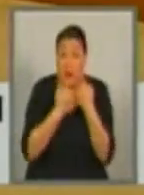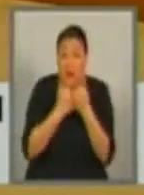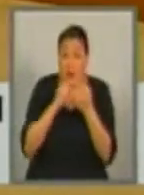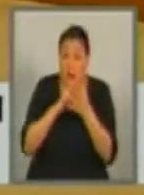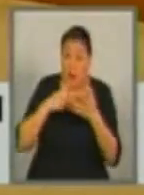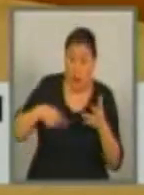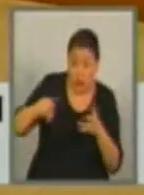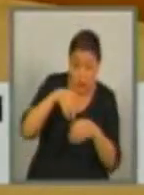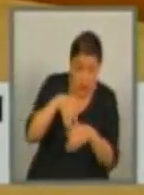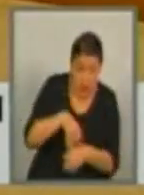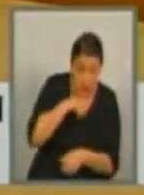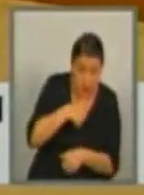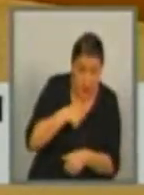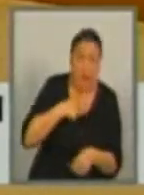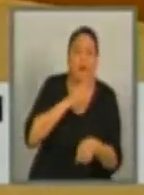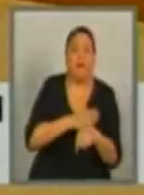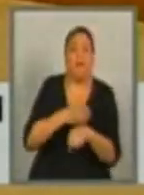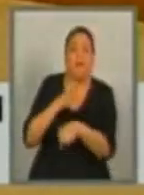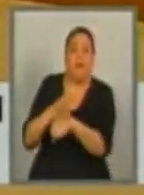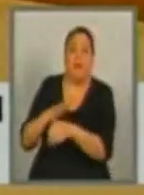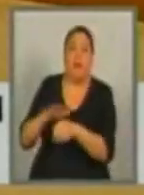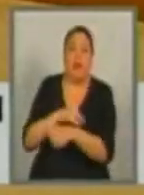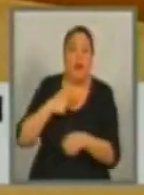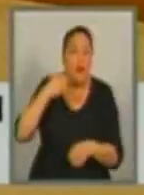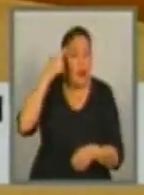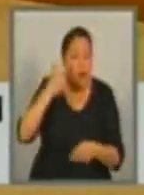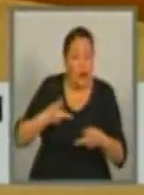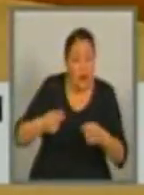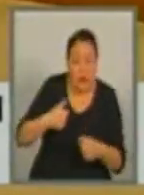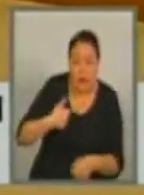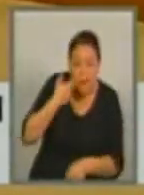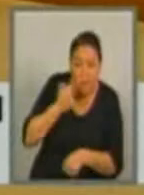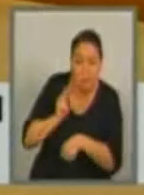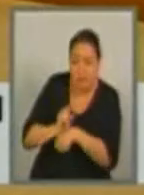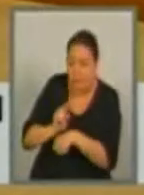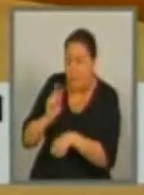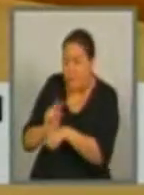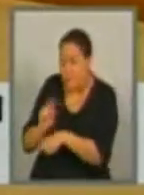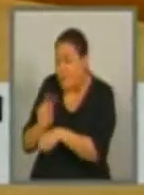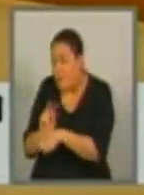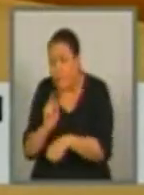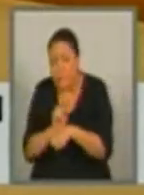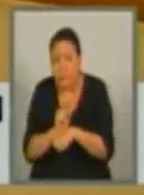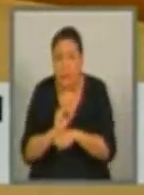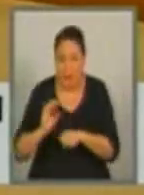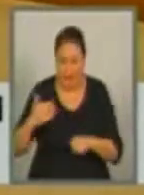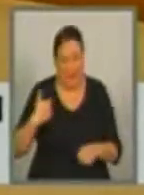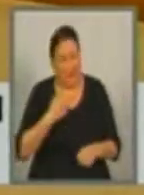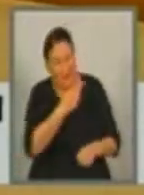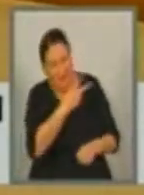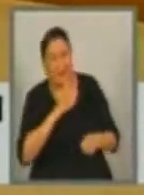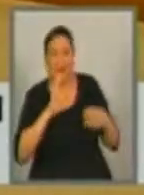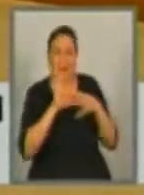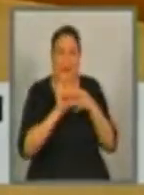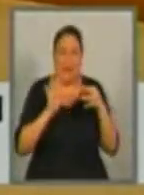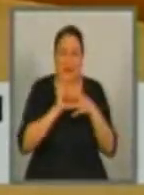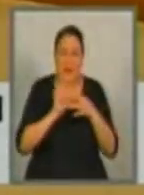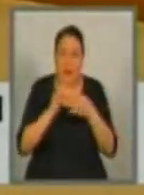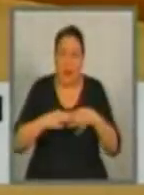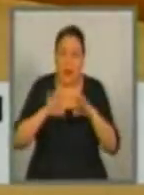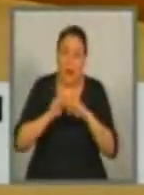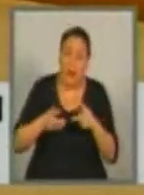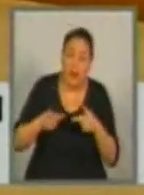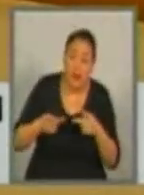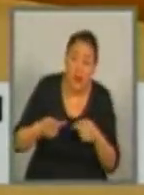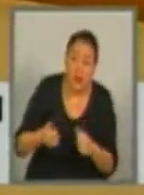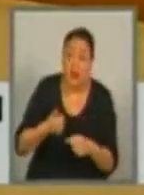los incumpla, ya que la revisión y fiscalización de los recursos, como se ha mencionado ya en esta tribuna,